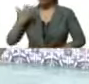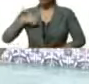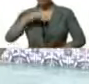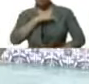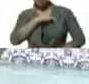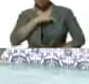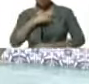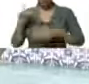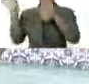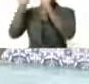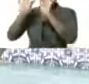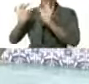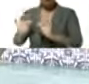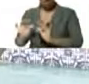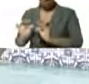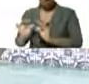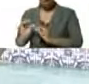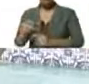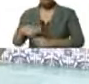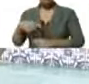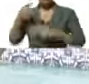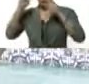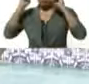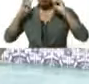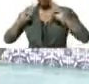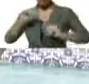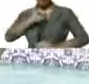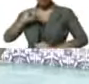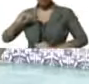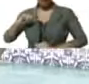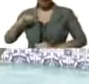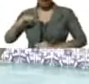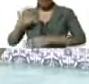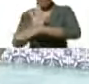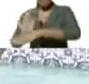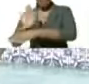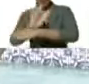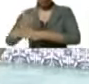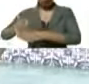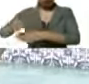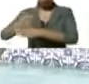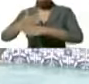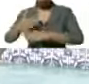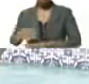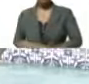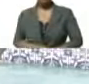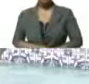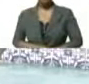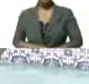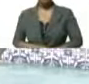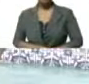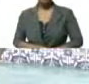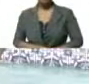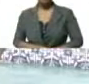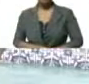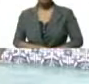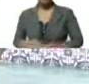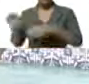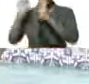todas las medidas de higiene personal, de prevención colectiva, la medida de